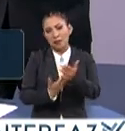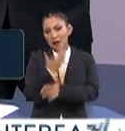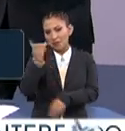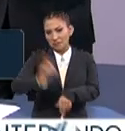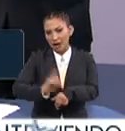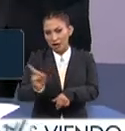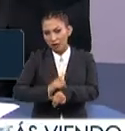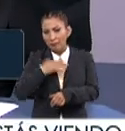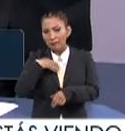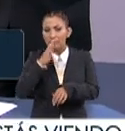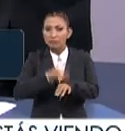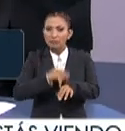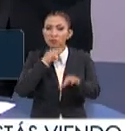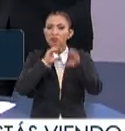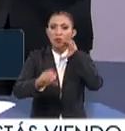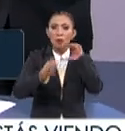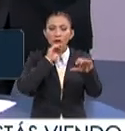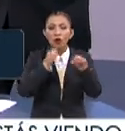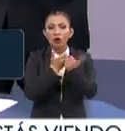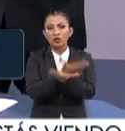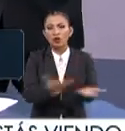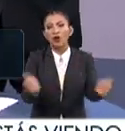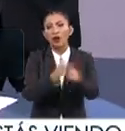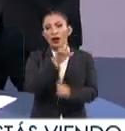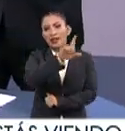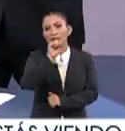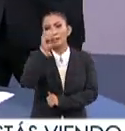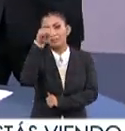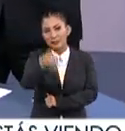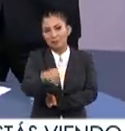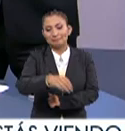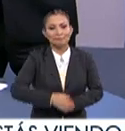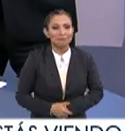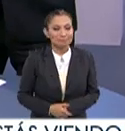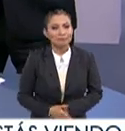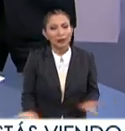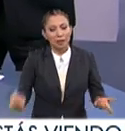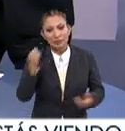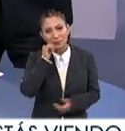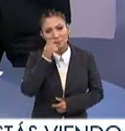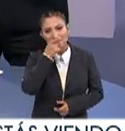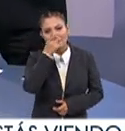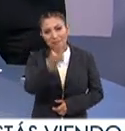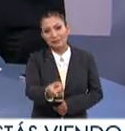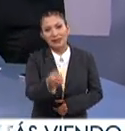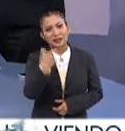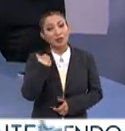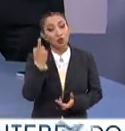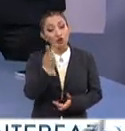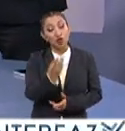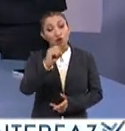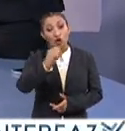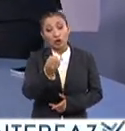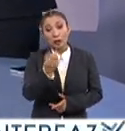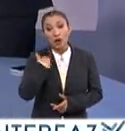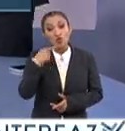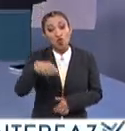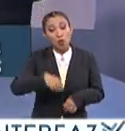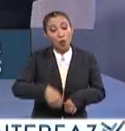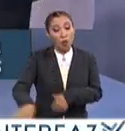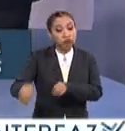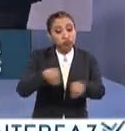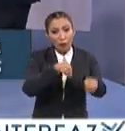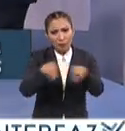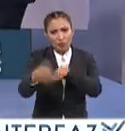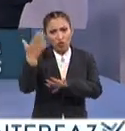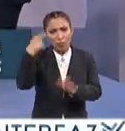las mañanas, permitiéndonos comunicar con ustedes a través de la lengua de señas mexicana. Y como bien lo dices, un 2 de octubre y un movimiento